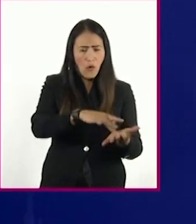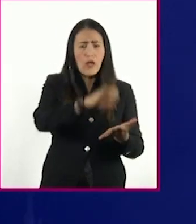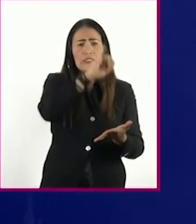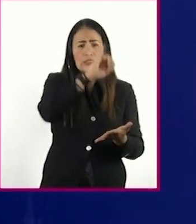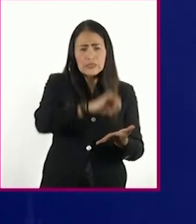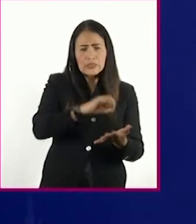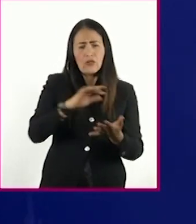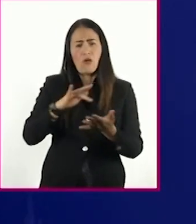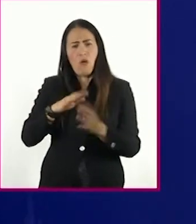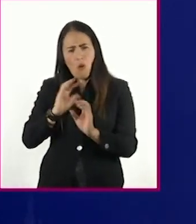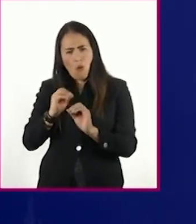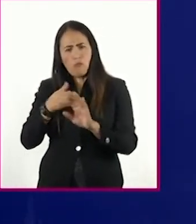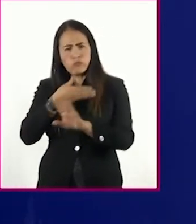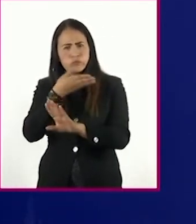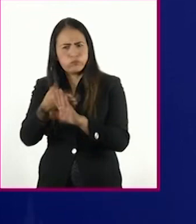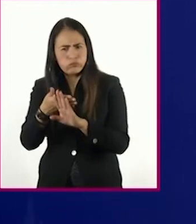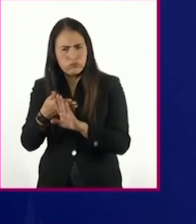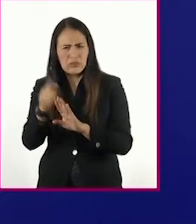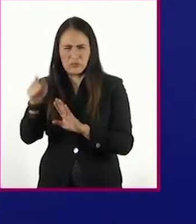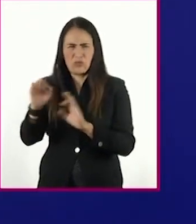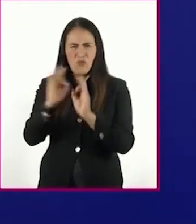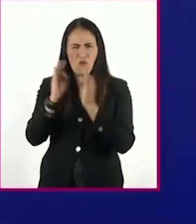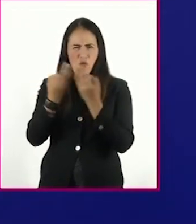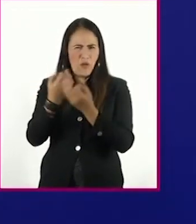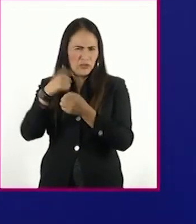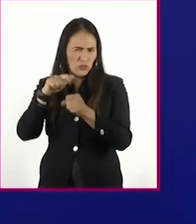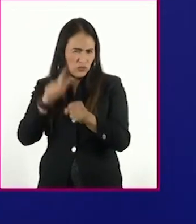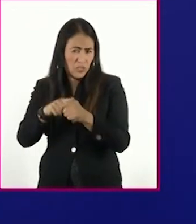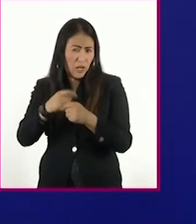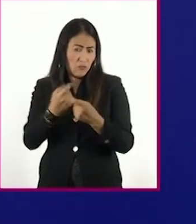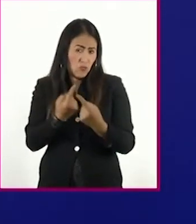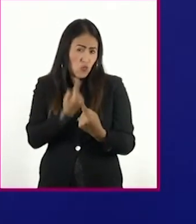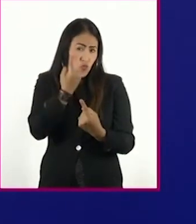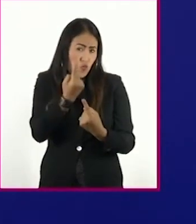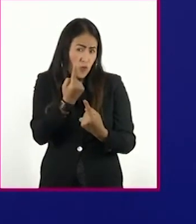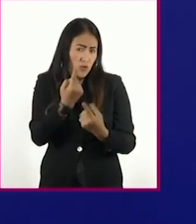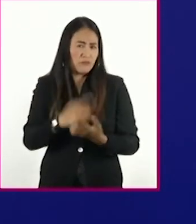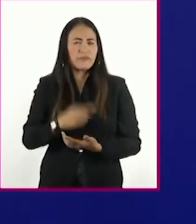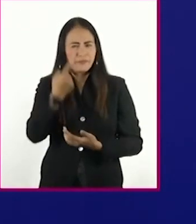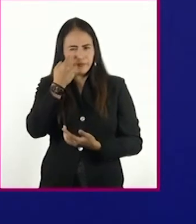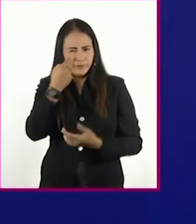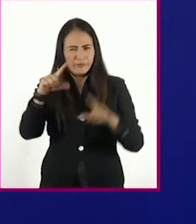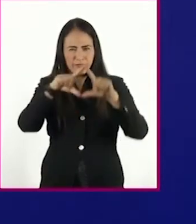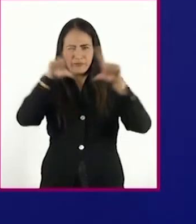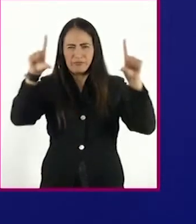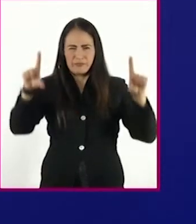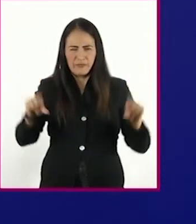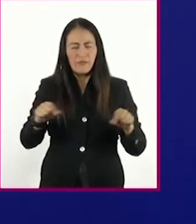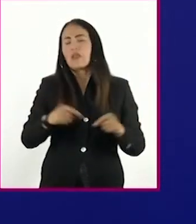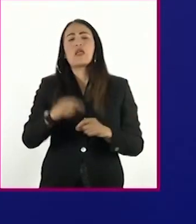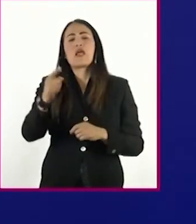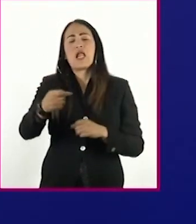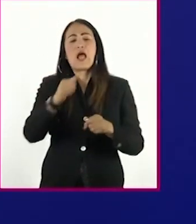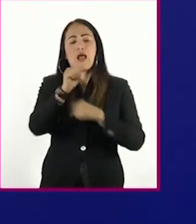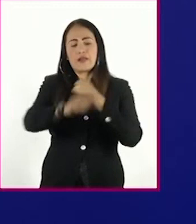existencia de alguna formación social específica? Leamos un fragmento de El maltrato animal nos